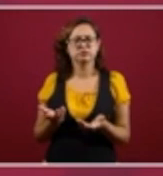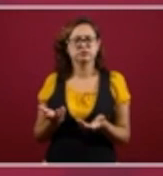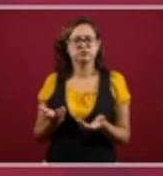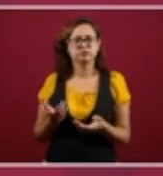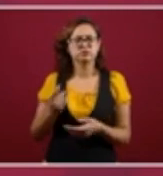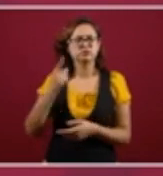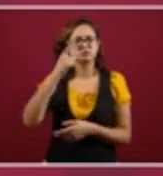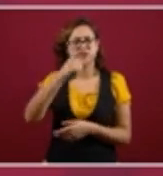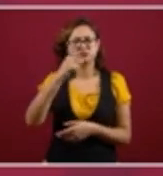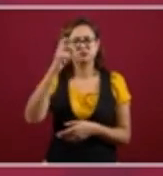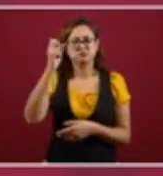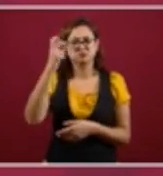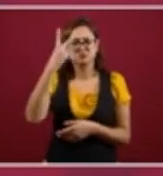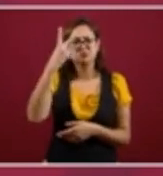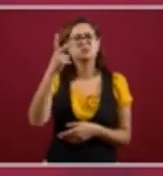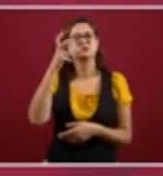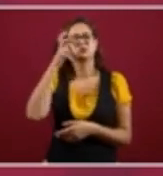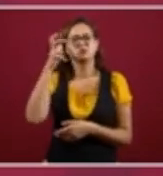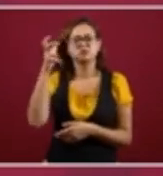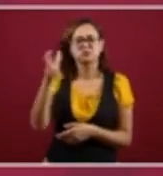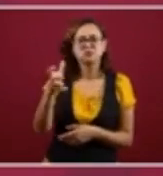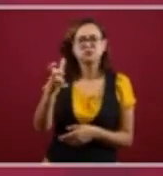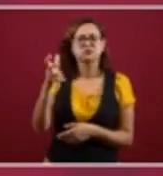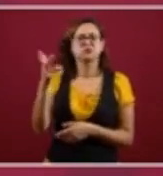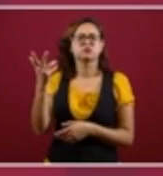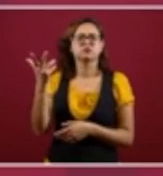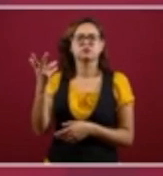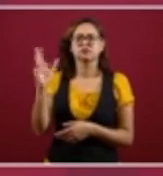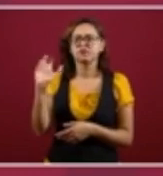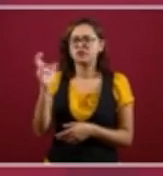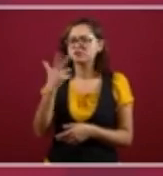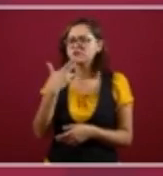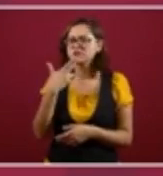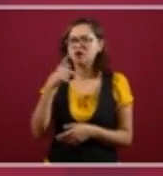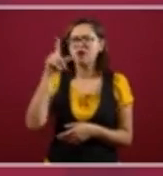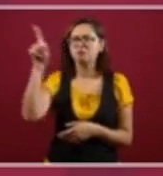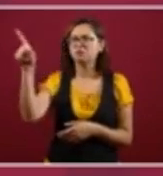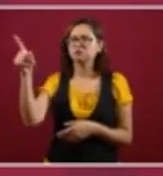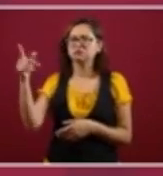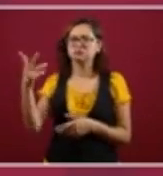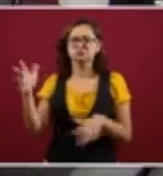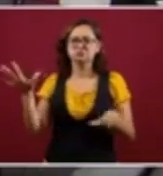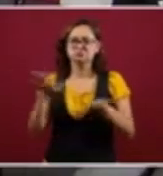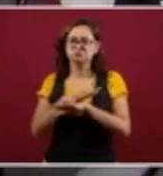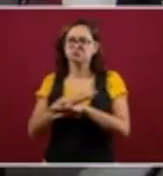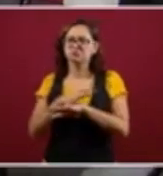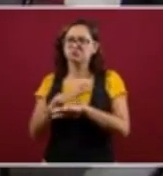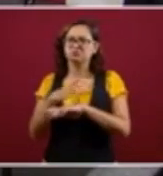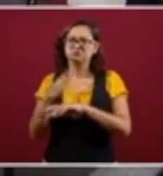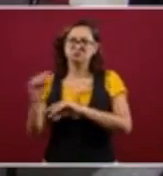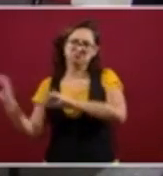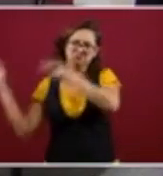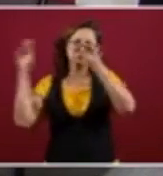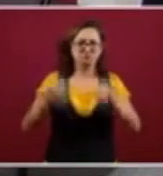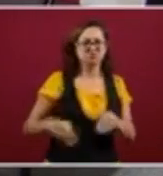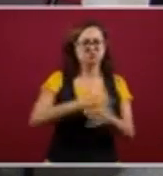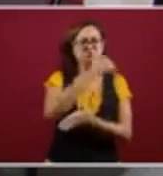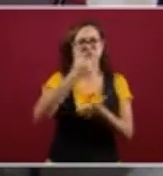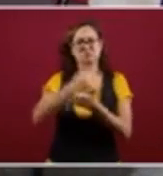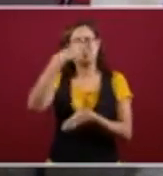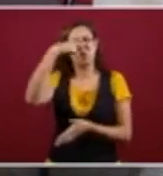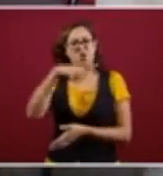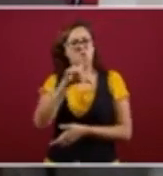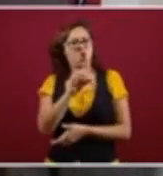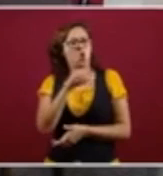San Luis, desde Hidalgo, desde Chiapas, a Las Lomas, ya